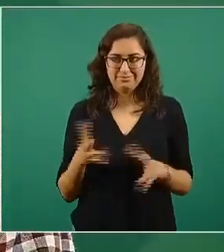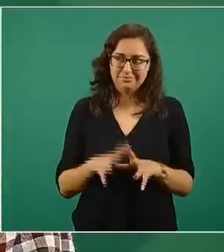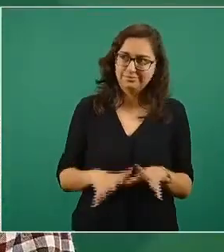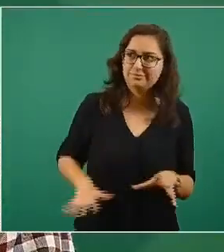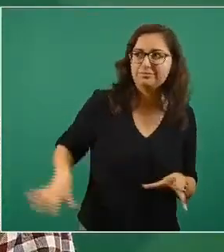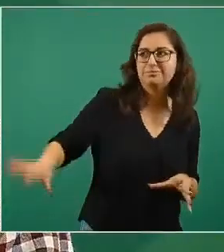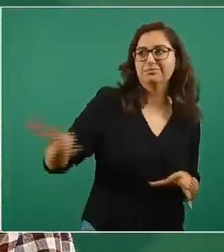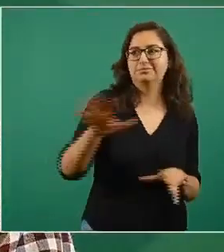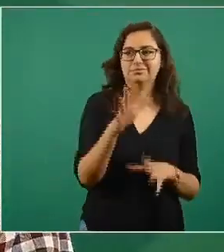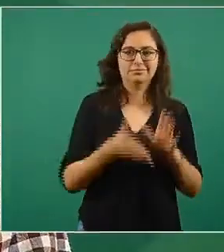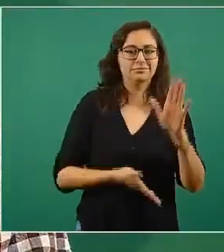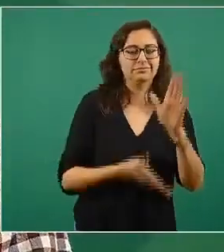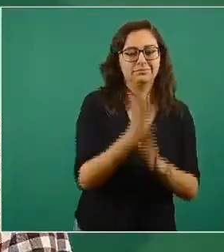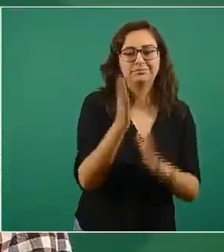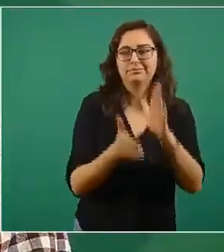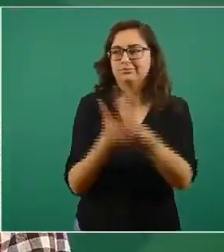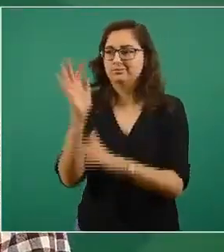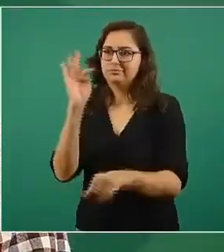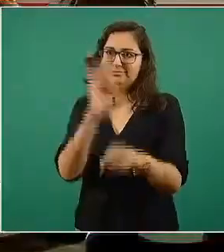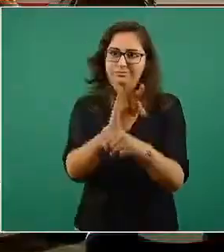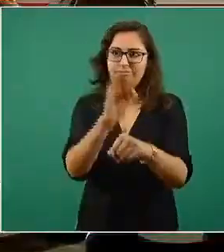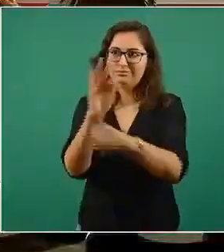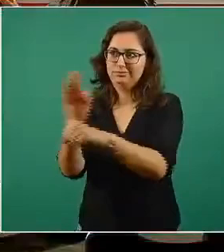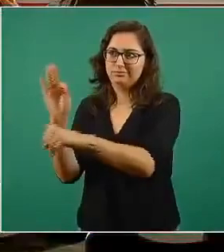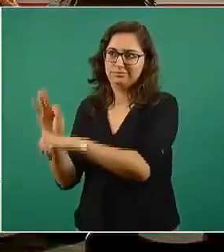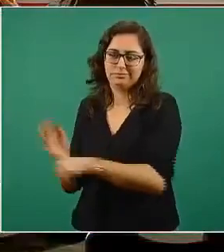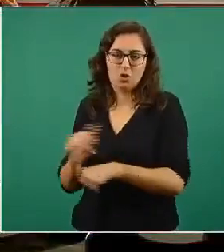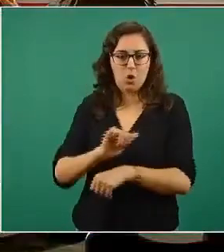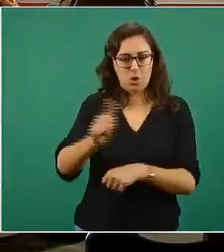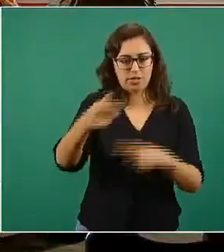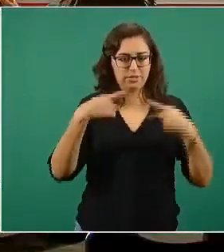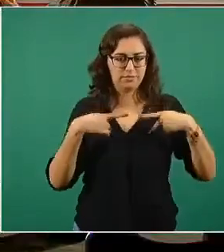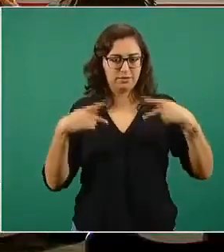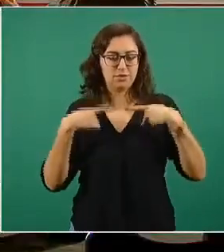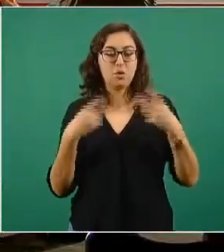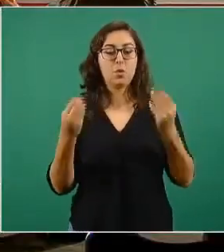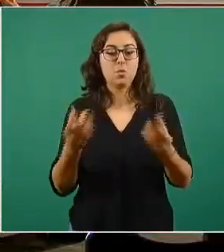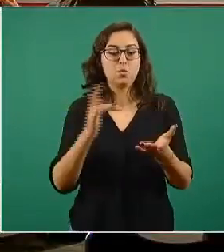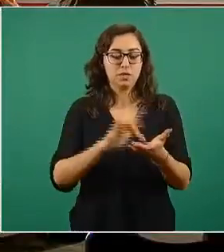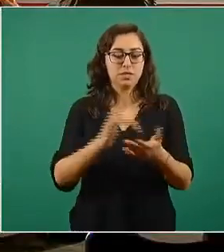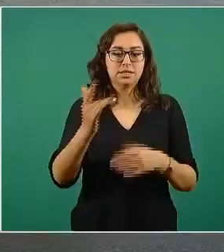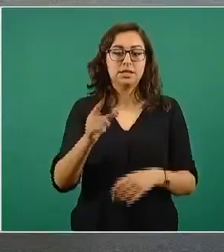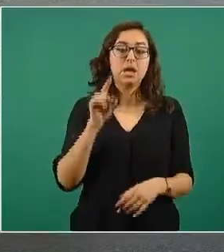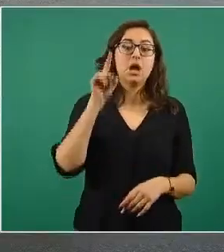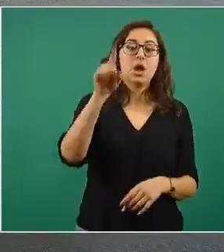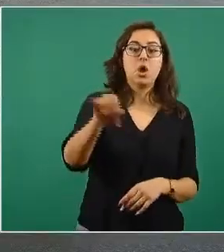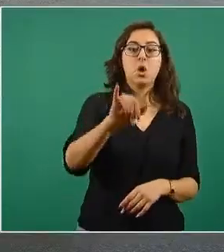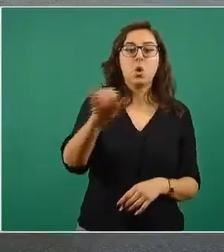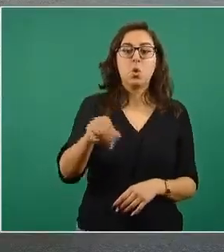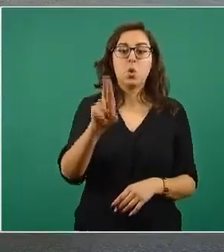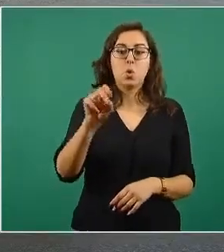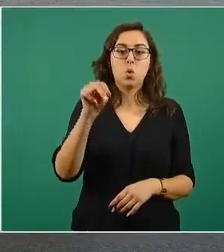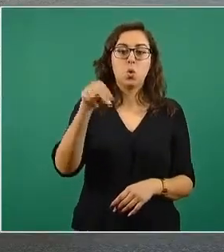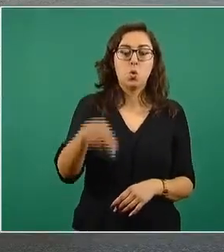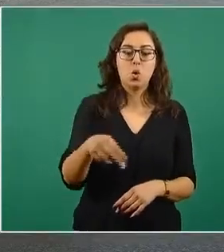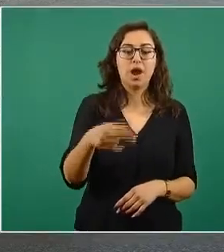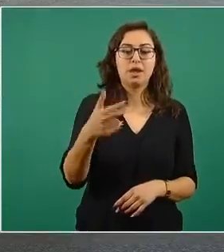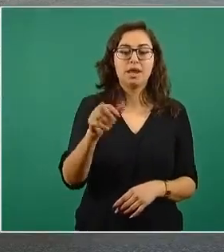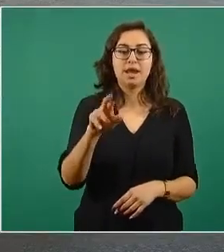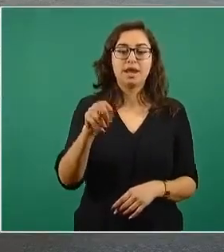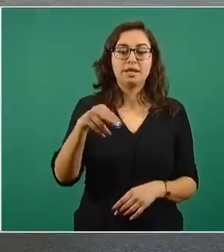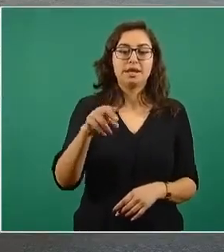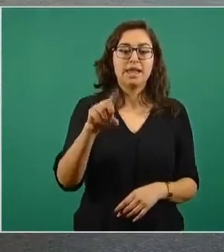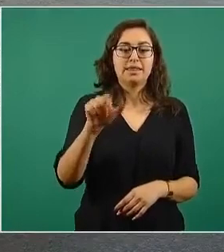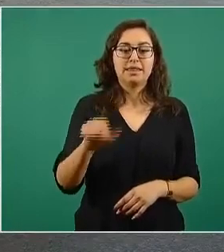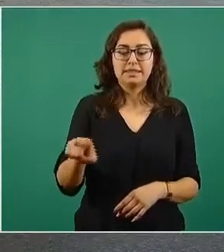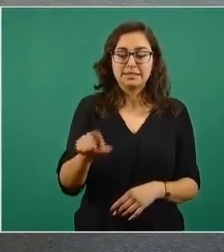de vacunación por el hecho de no ser vacunadas. Muchas gracias. Juan Hernández, periódico Cantón, Grupo Basta. Digo al